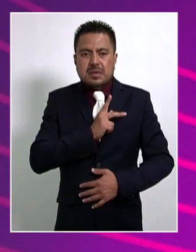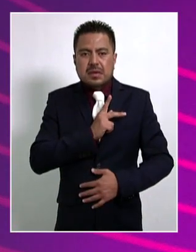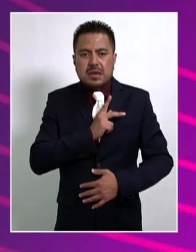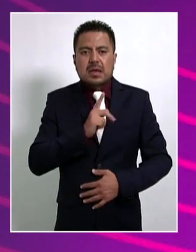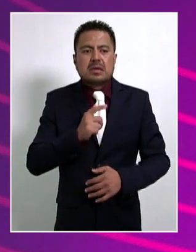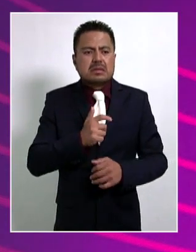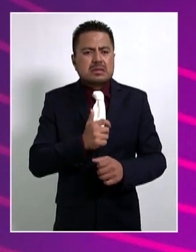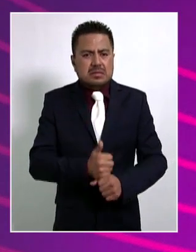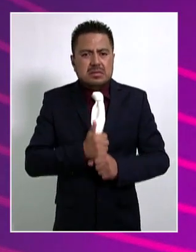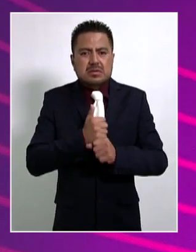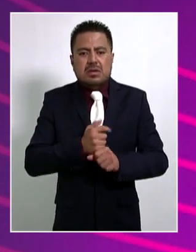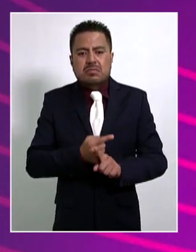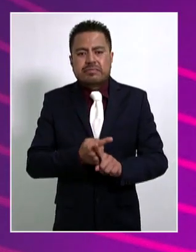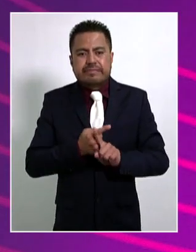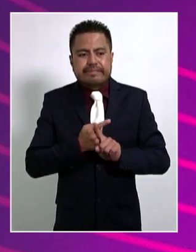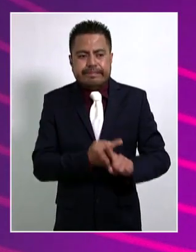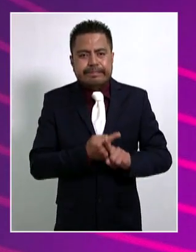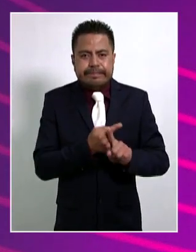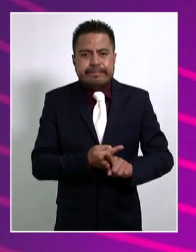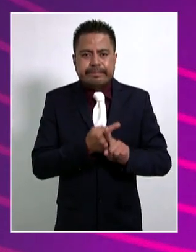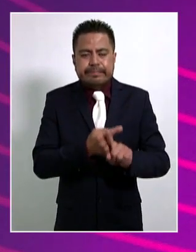han sufrido violaciones